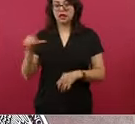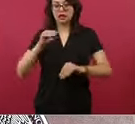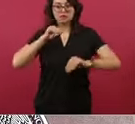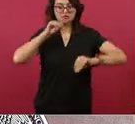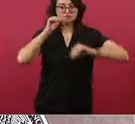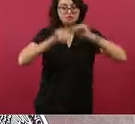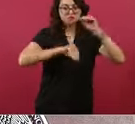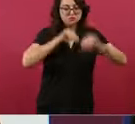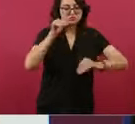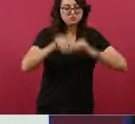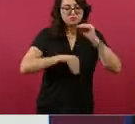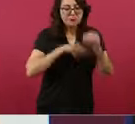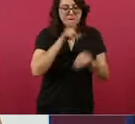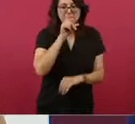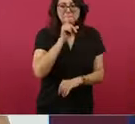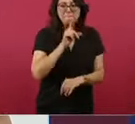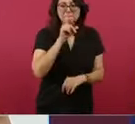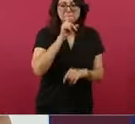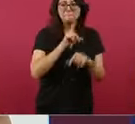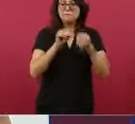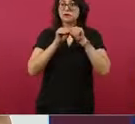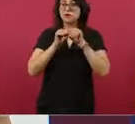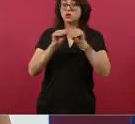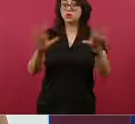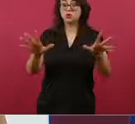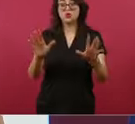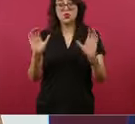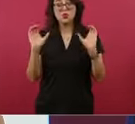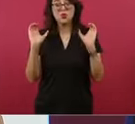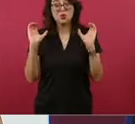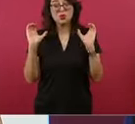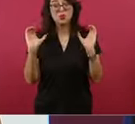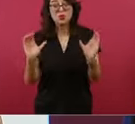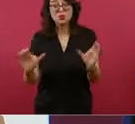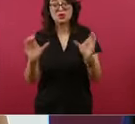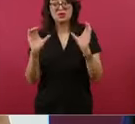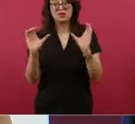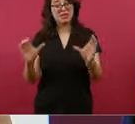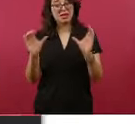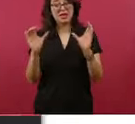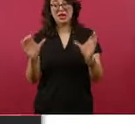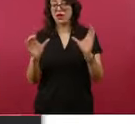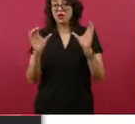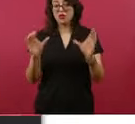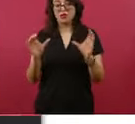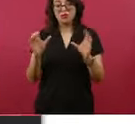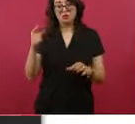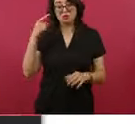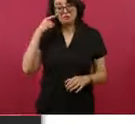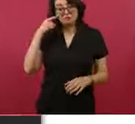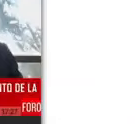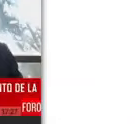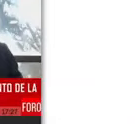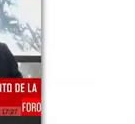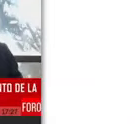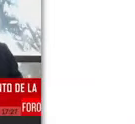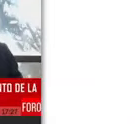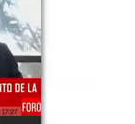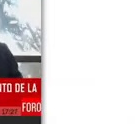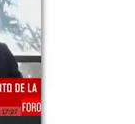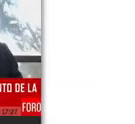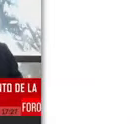que sufren este padecimiento tengan mucho cuidado con lo que se ve en las redes sociales y en los supuestos sitios del Gobierno de